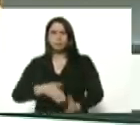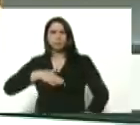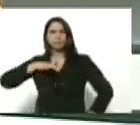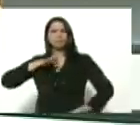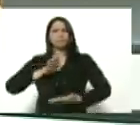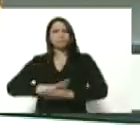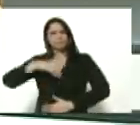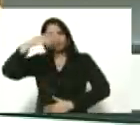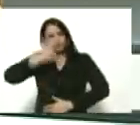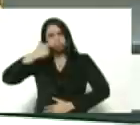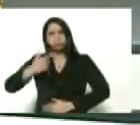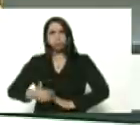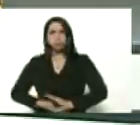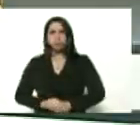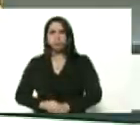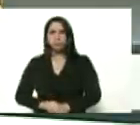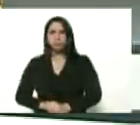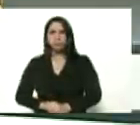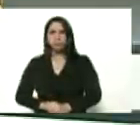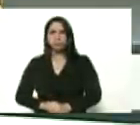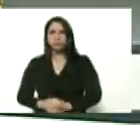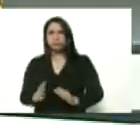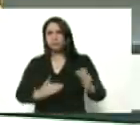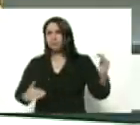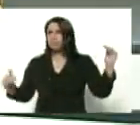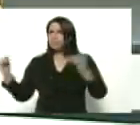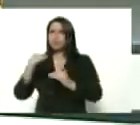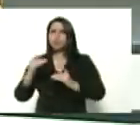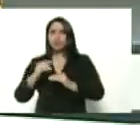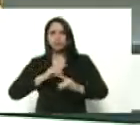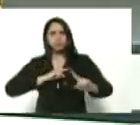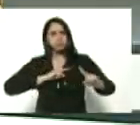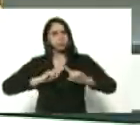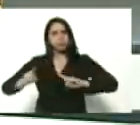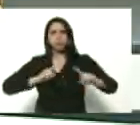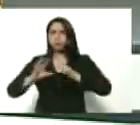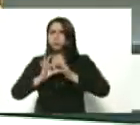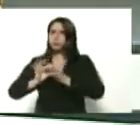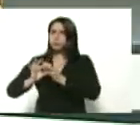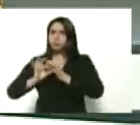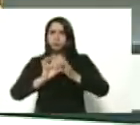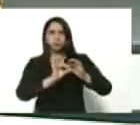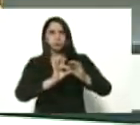calma y cordura y máxima acción y unión